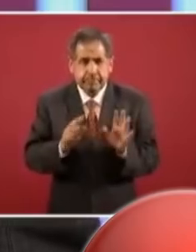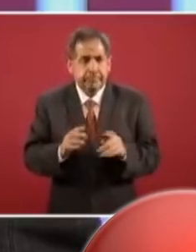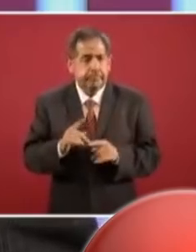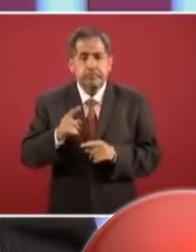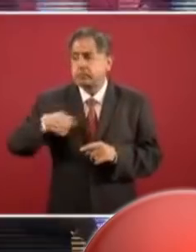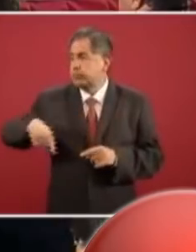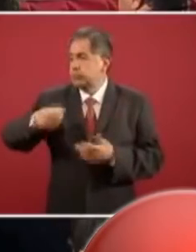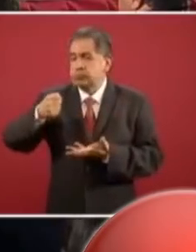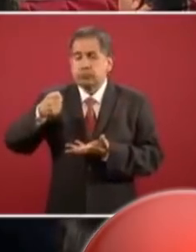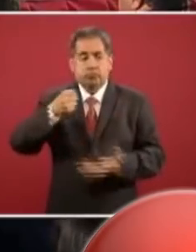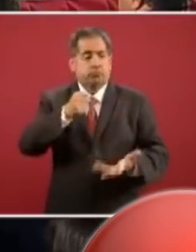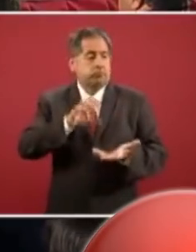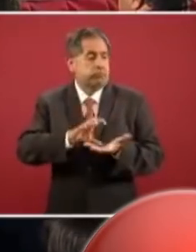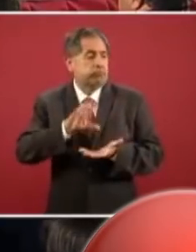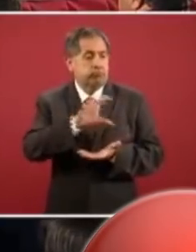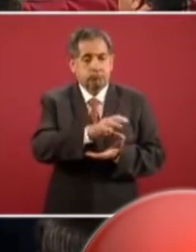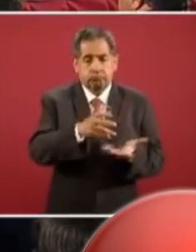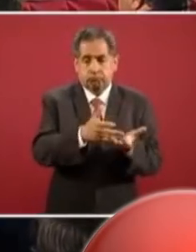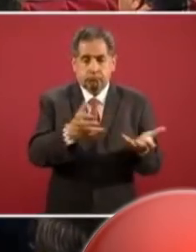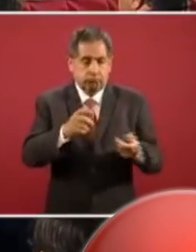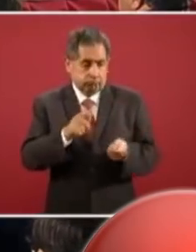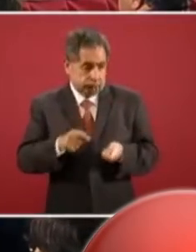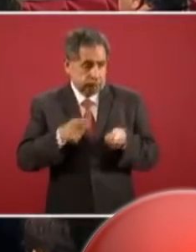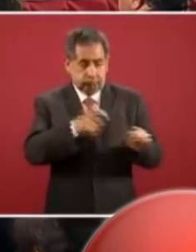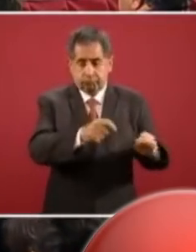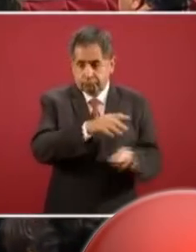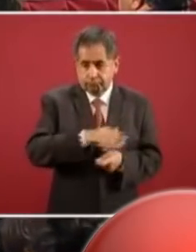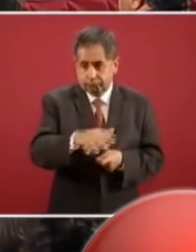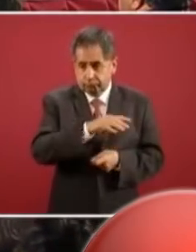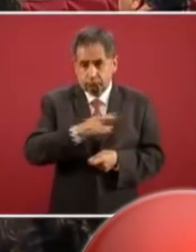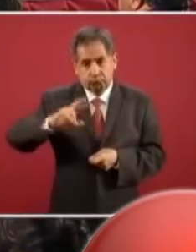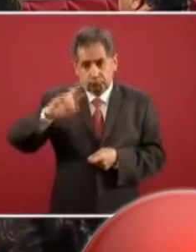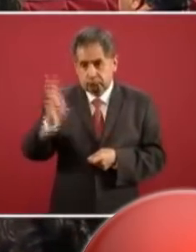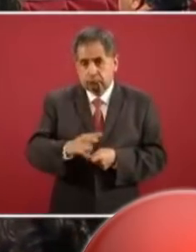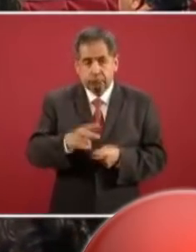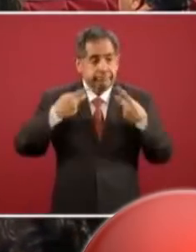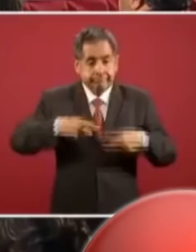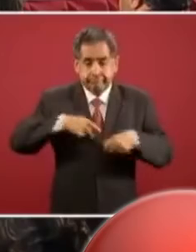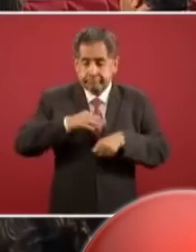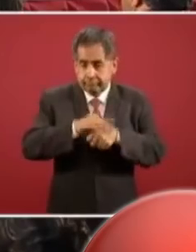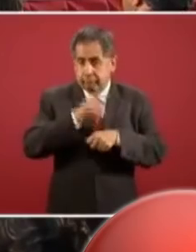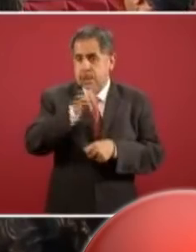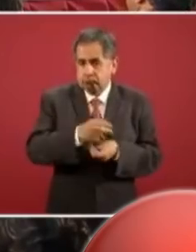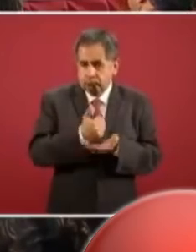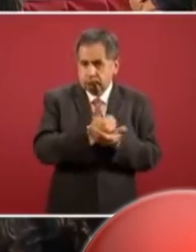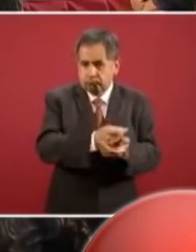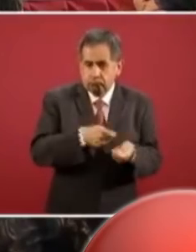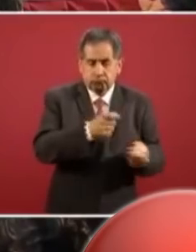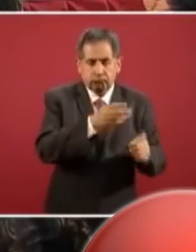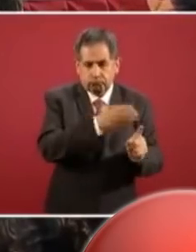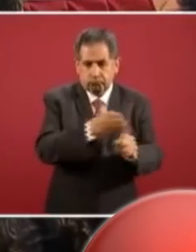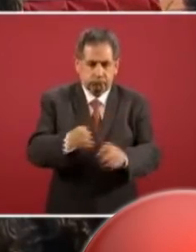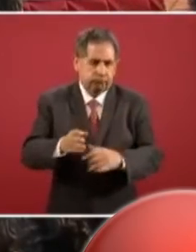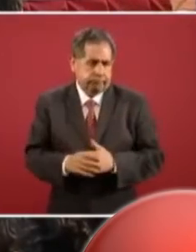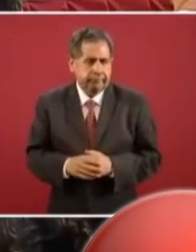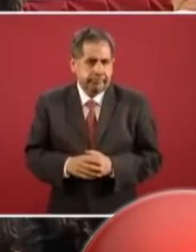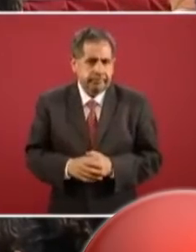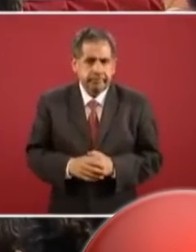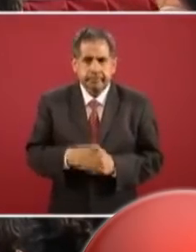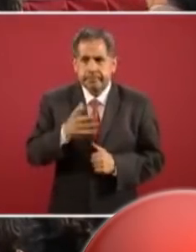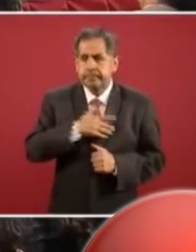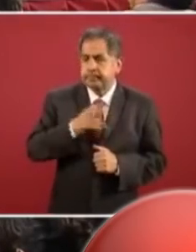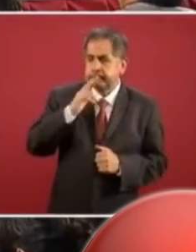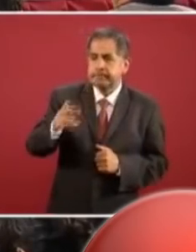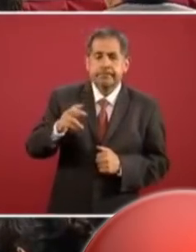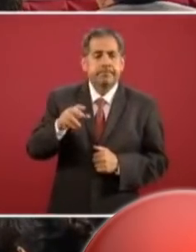ayuda que llega al territorio realmente los damnificados la reciban. Existe un reporte